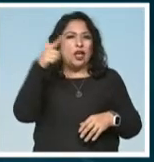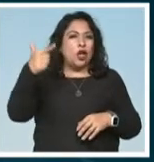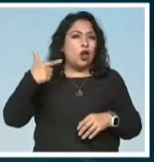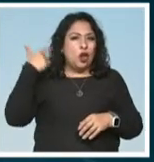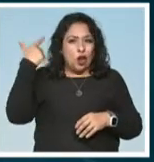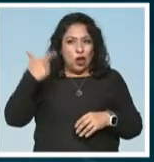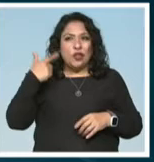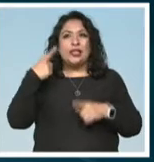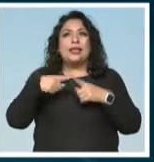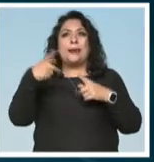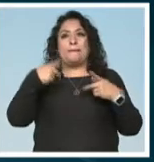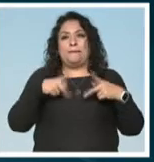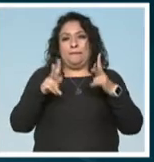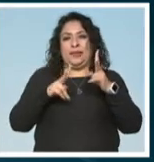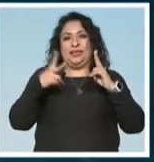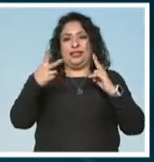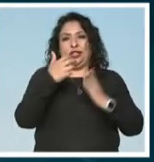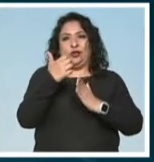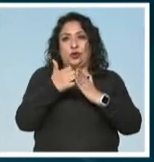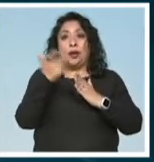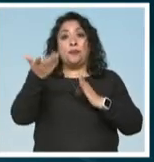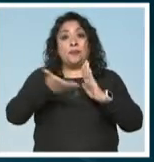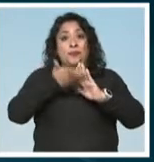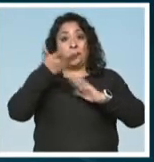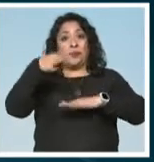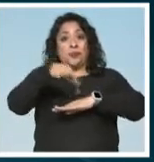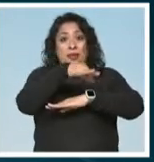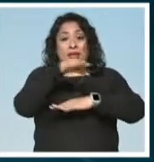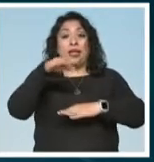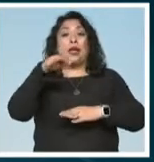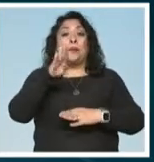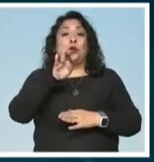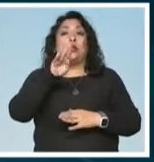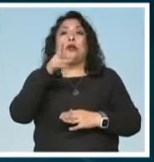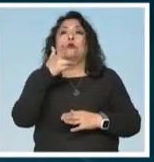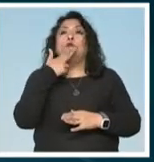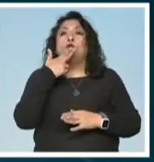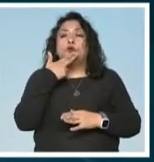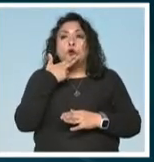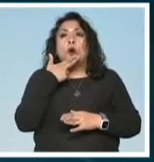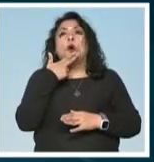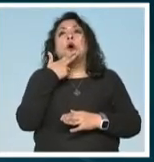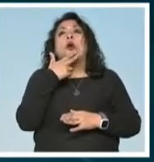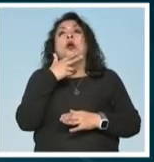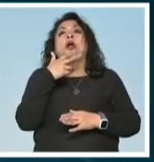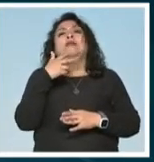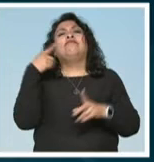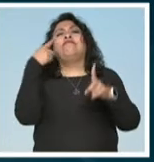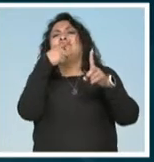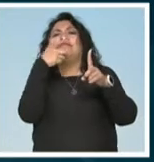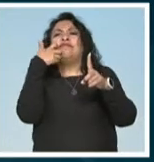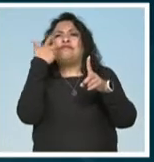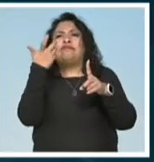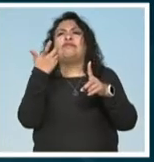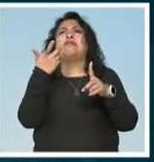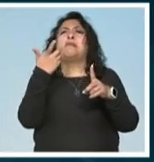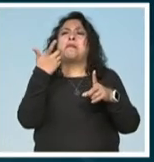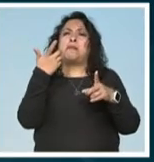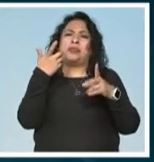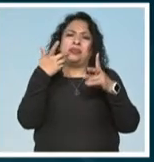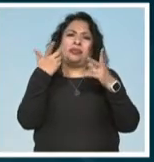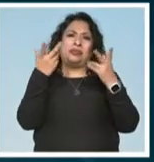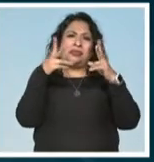Londres por los vecinos de la ciudad. La arquitectura brutalista se usó principalmente con el fin de abordar